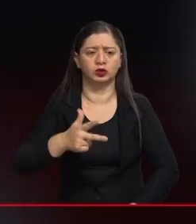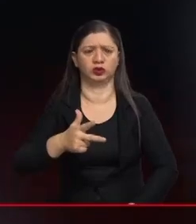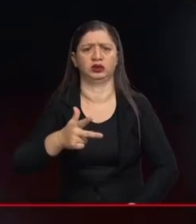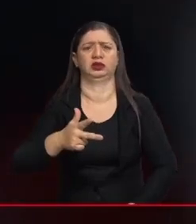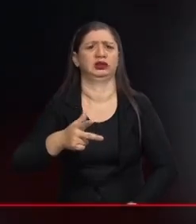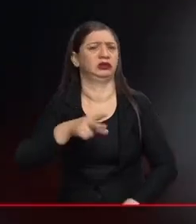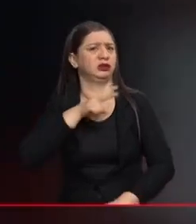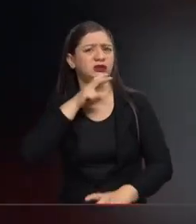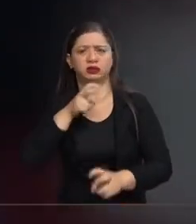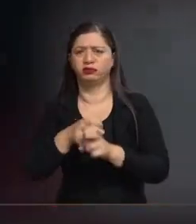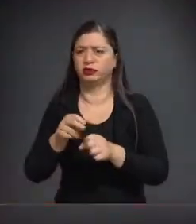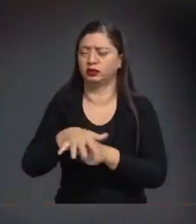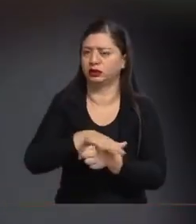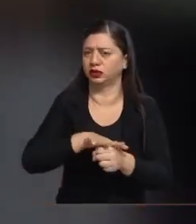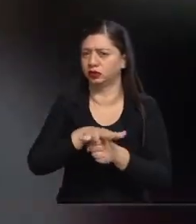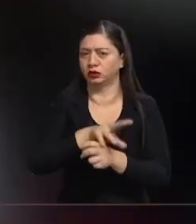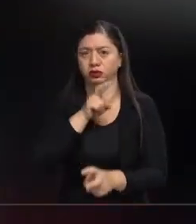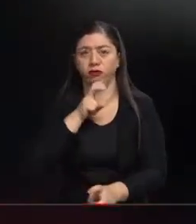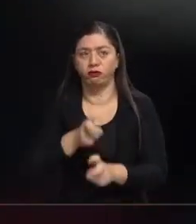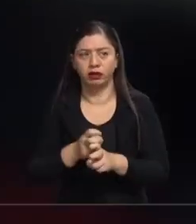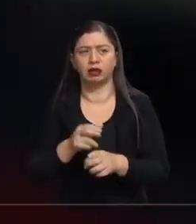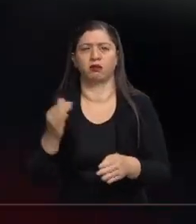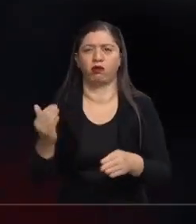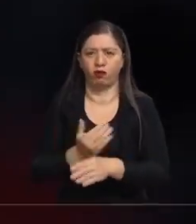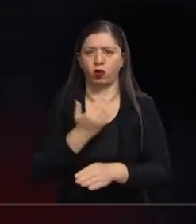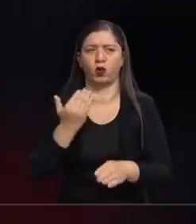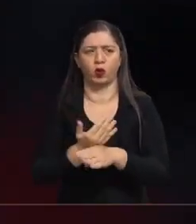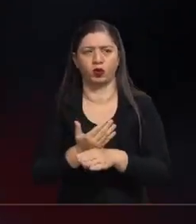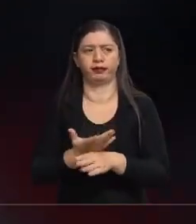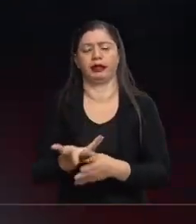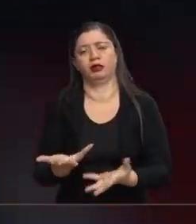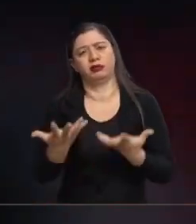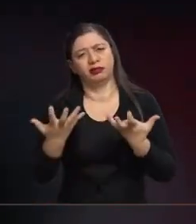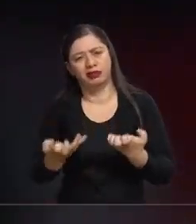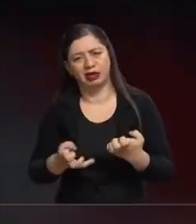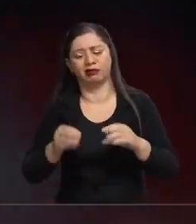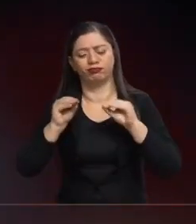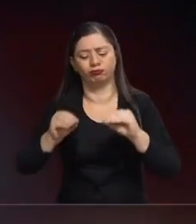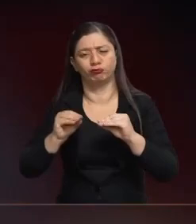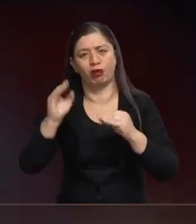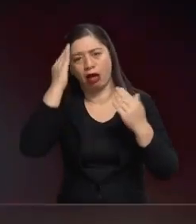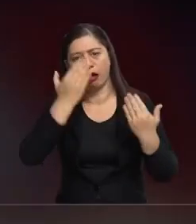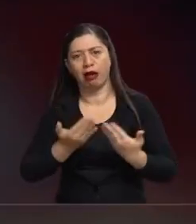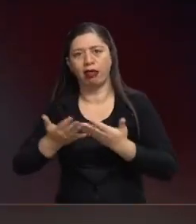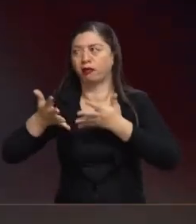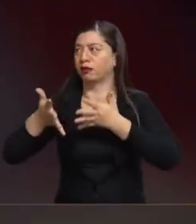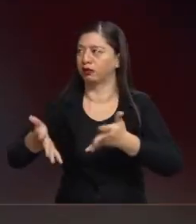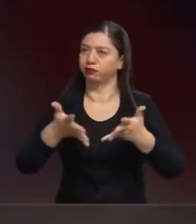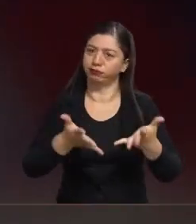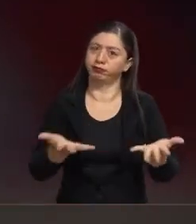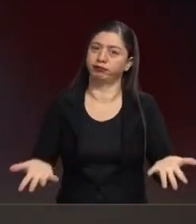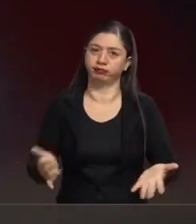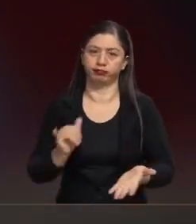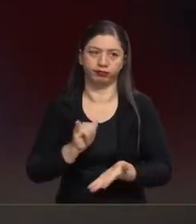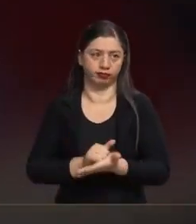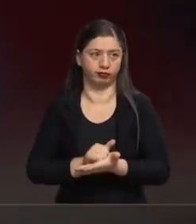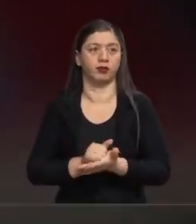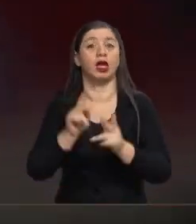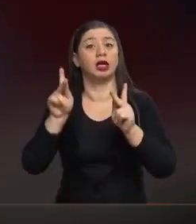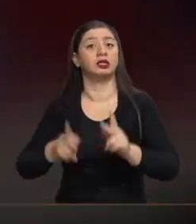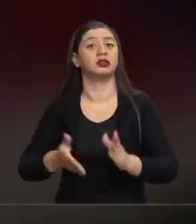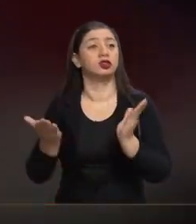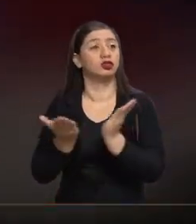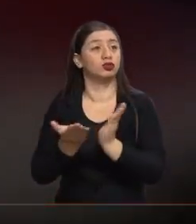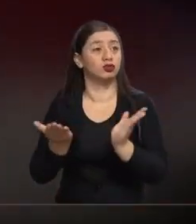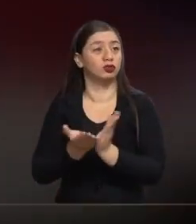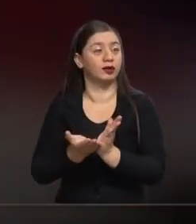pasan diferentes dificultades, todo con el anhelo de seguir en su formación académica. Consultados también, los estudiantes han dicho que